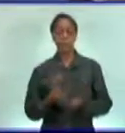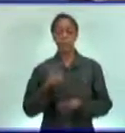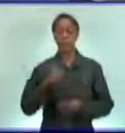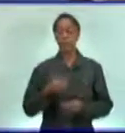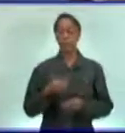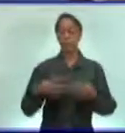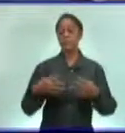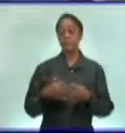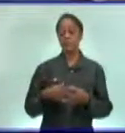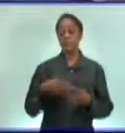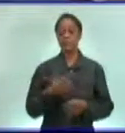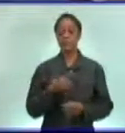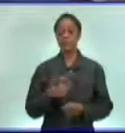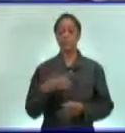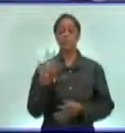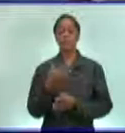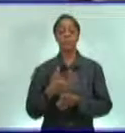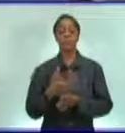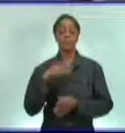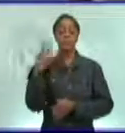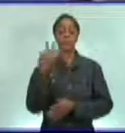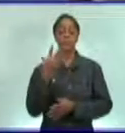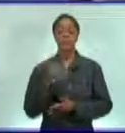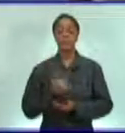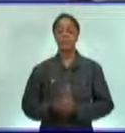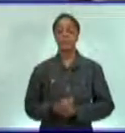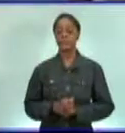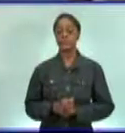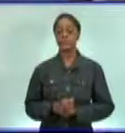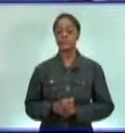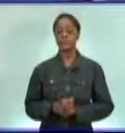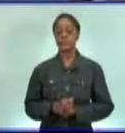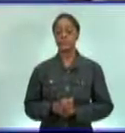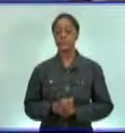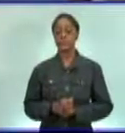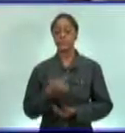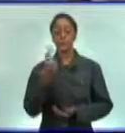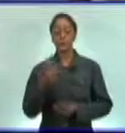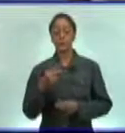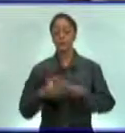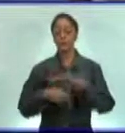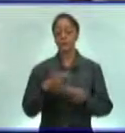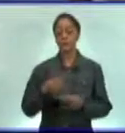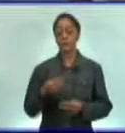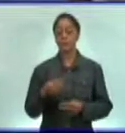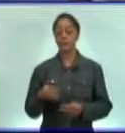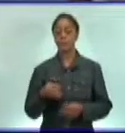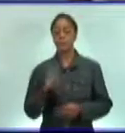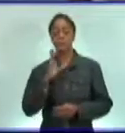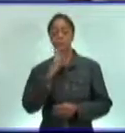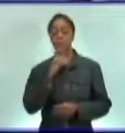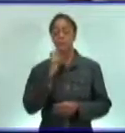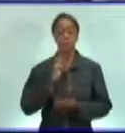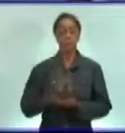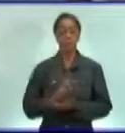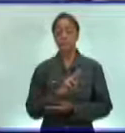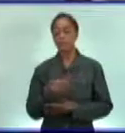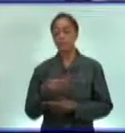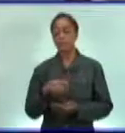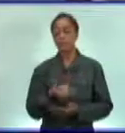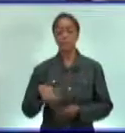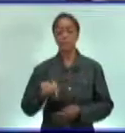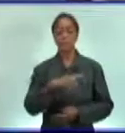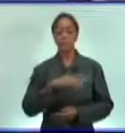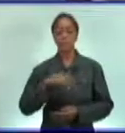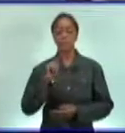se relacionan con el medio ambiente. Una vez realizado este espectacular recorrido por toda esta